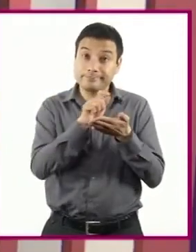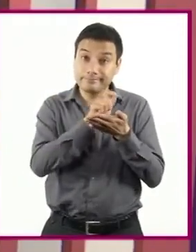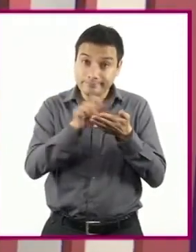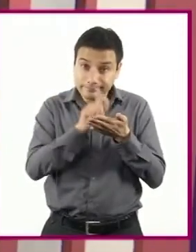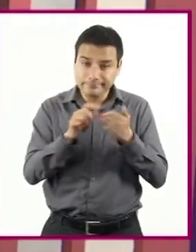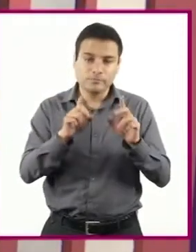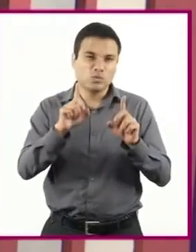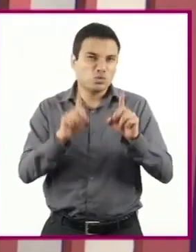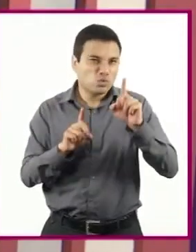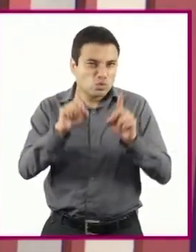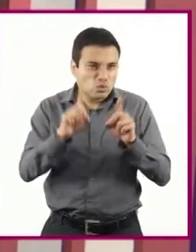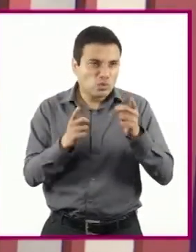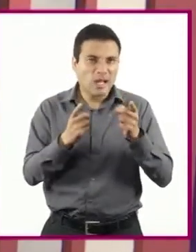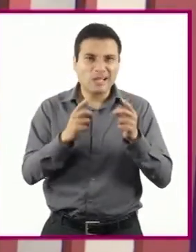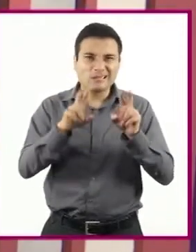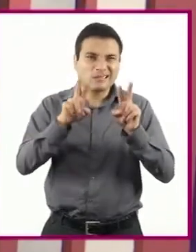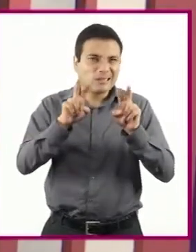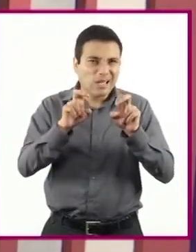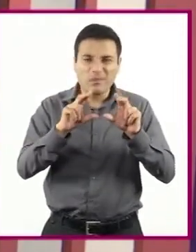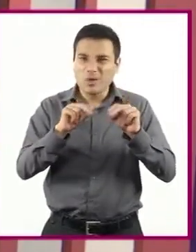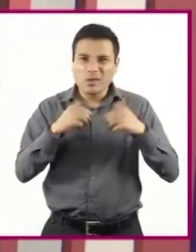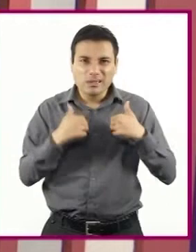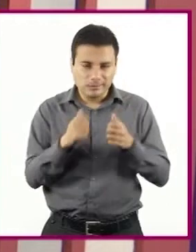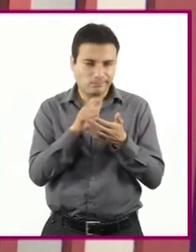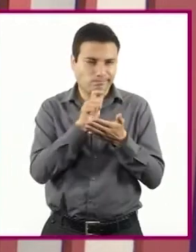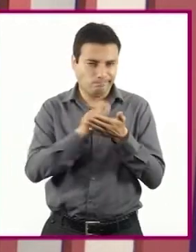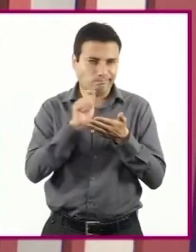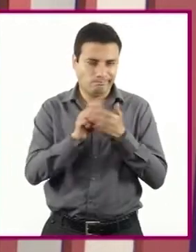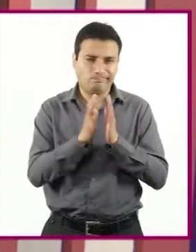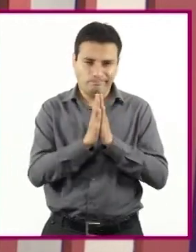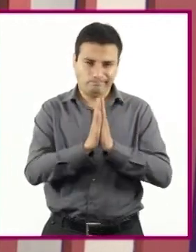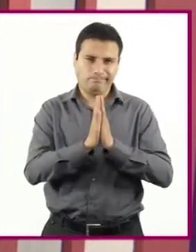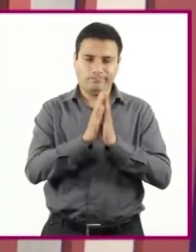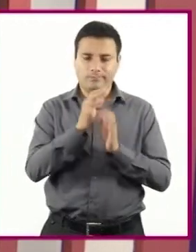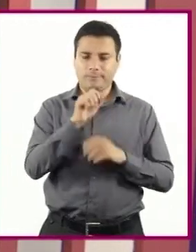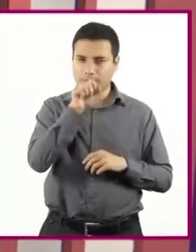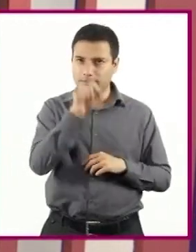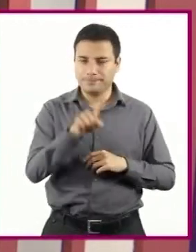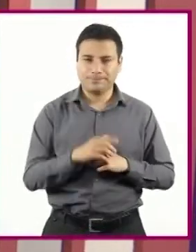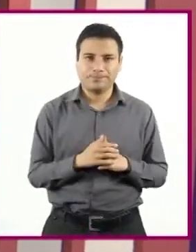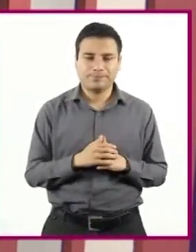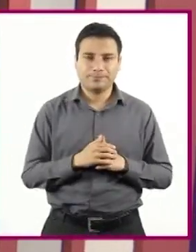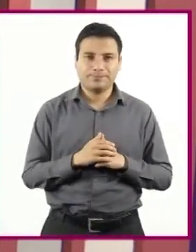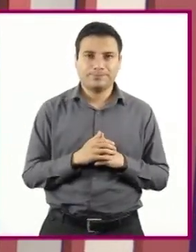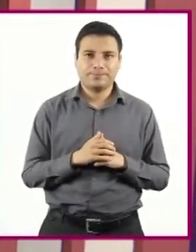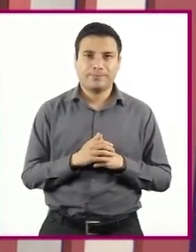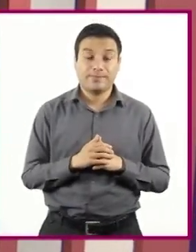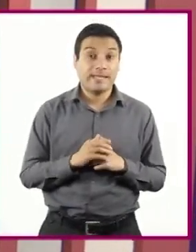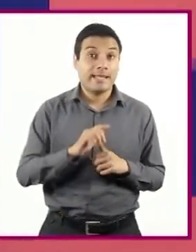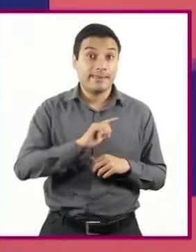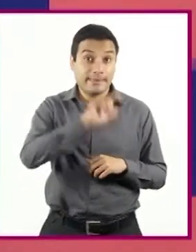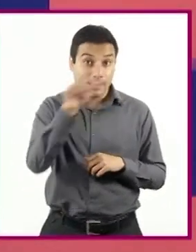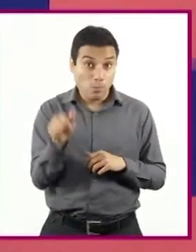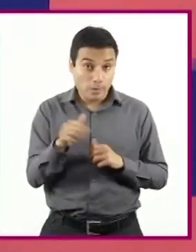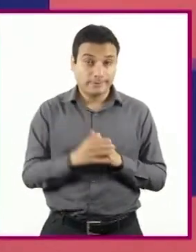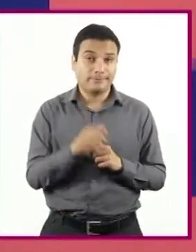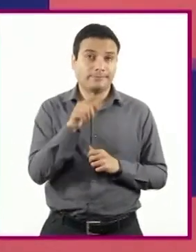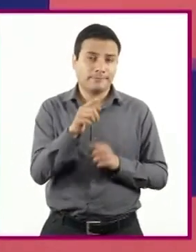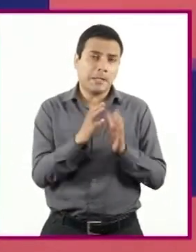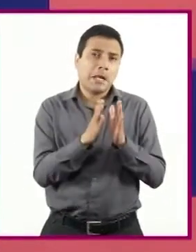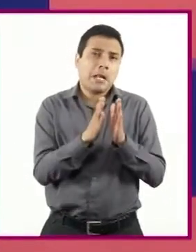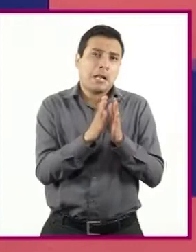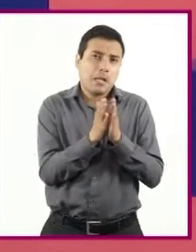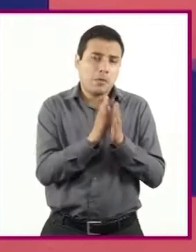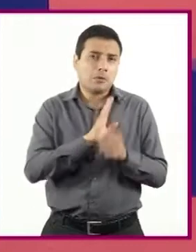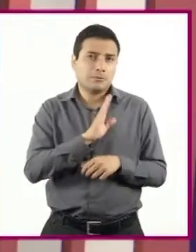sus dudas, inquietudes o dificultades que surjan durante el planteamiento de este contenido. Estas las podrán resolver al consultar su